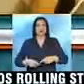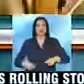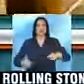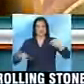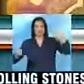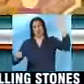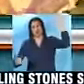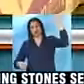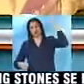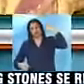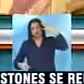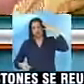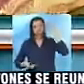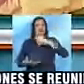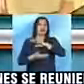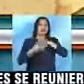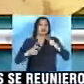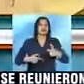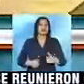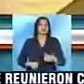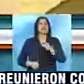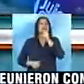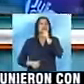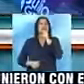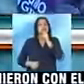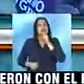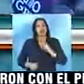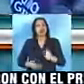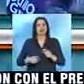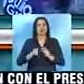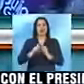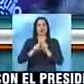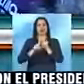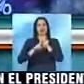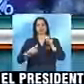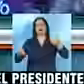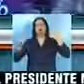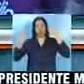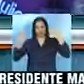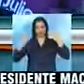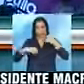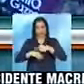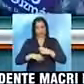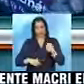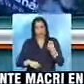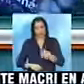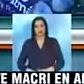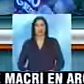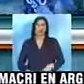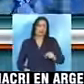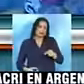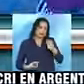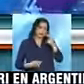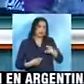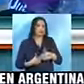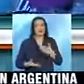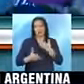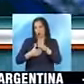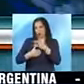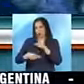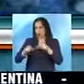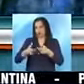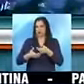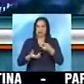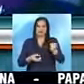soportando, acá todos estamos aguantando la tremenda temperatura que hay hasta ahora del mediodía. Sí, están compartiendo jugos. También, Marisa. Ahí vemos que están compartiendo algunas